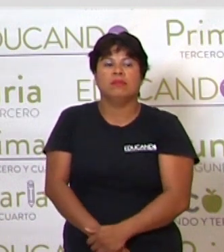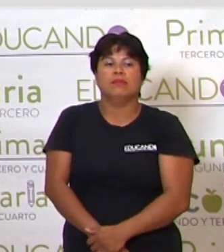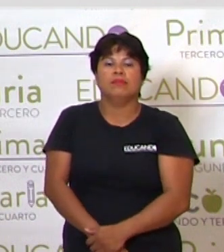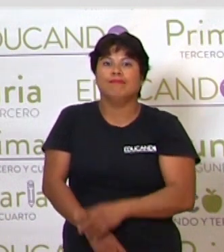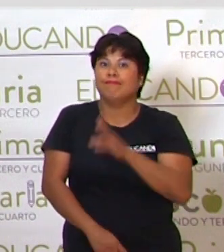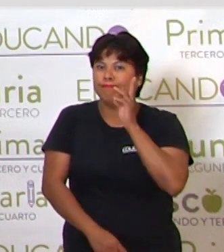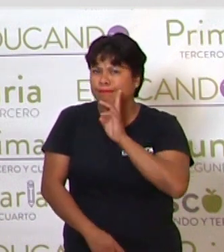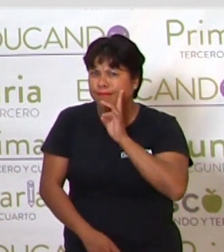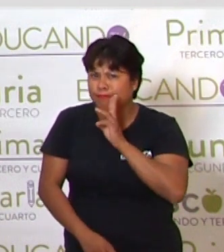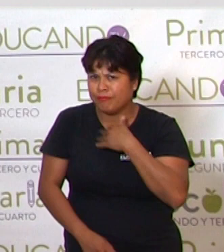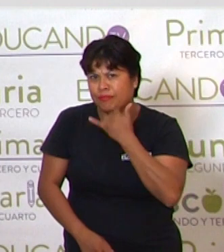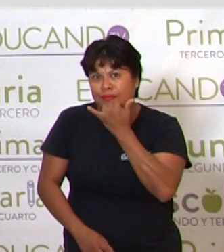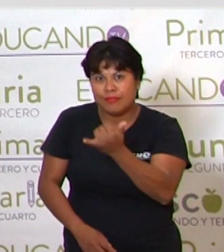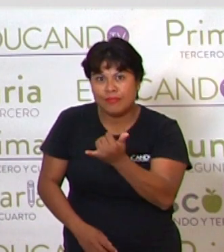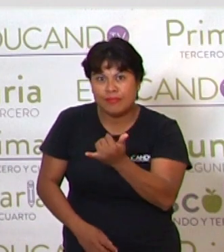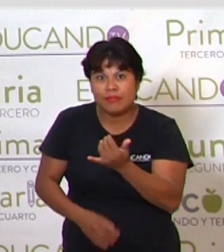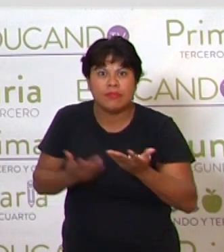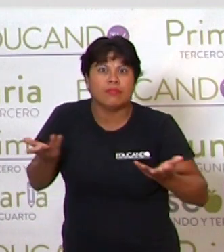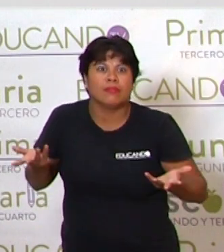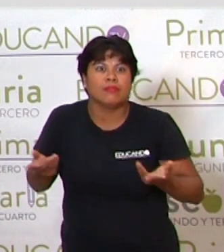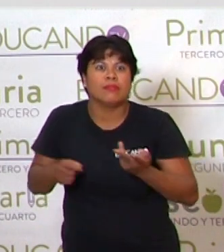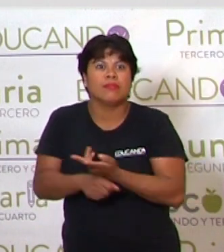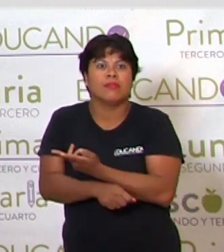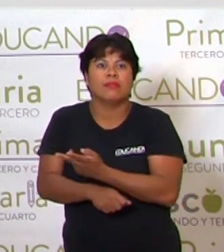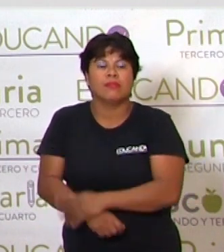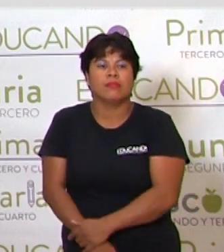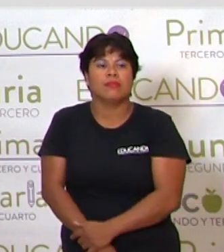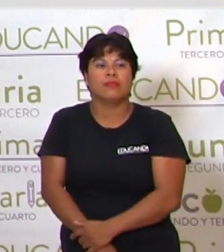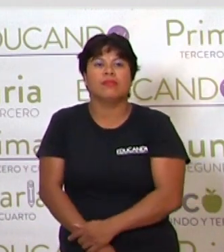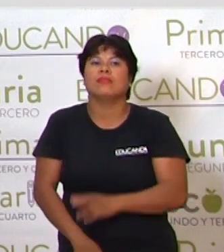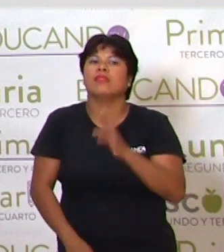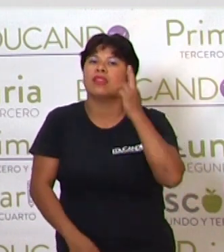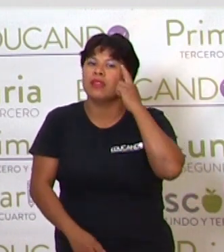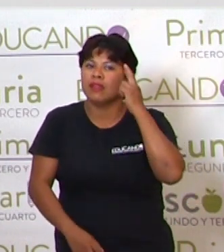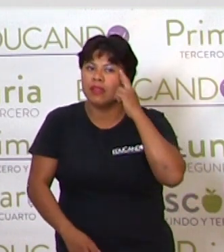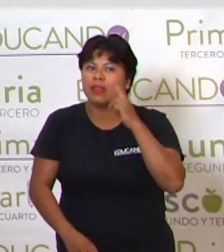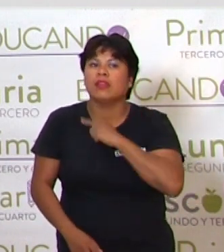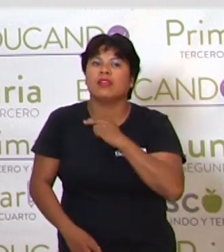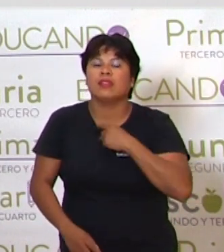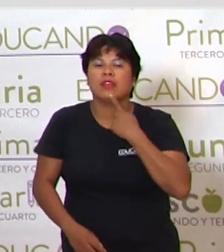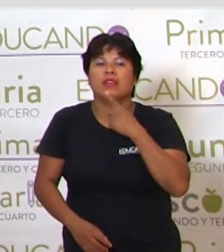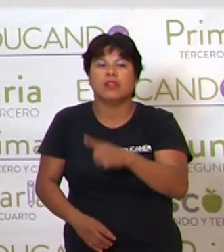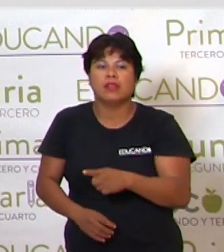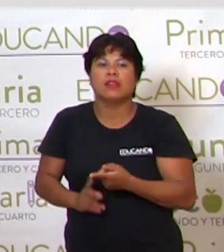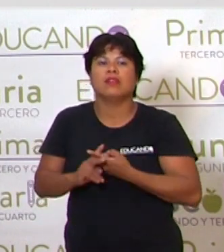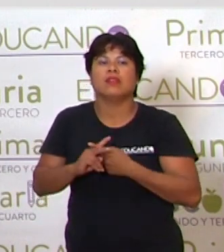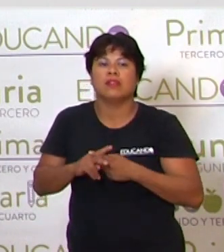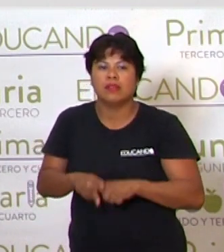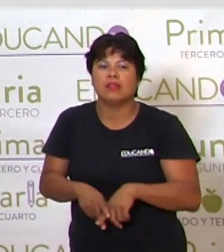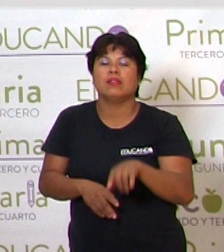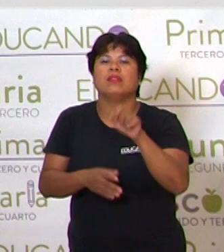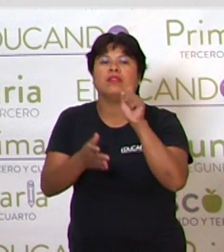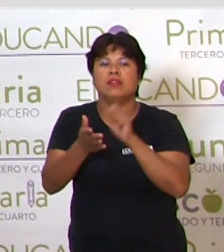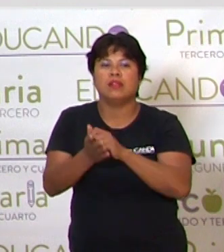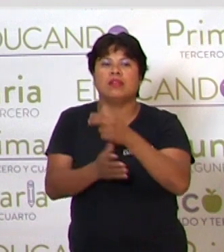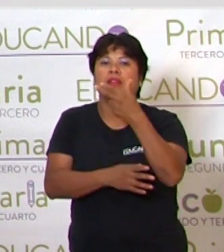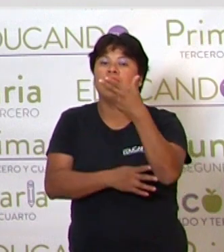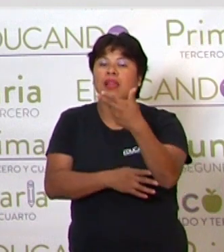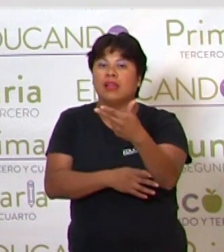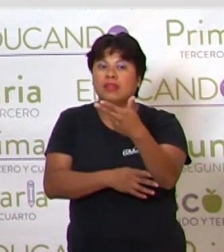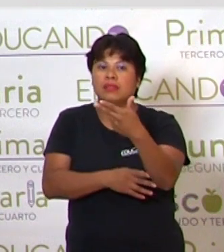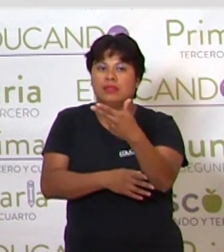A ver, ¿qué está pasando? Recuerda que dijimos que vamos a partir del punto